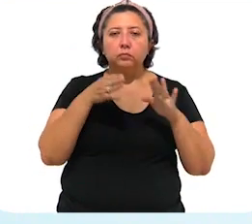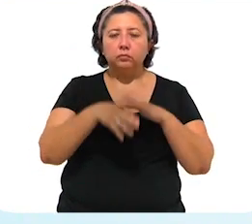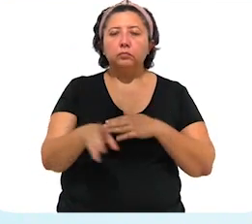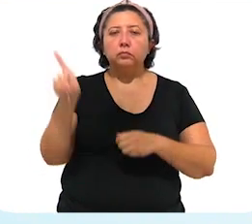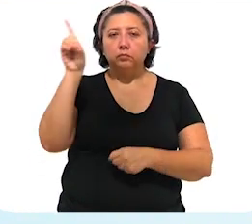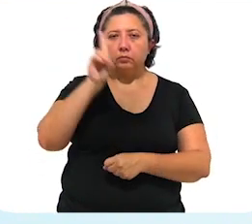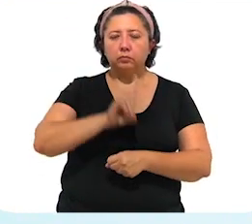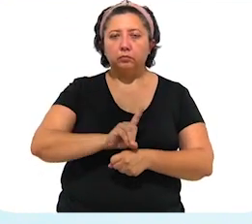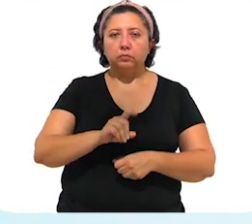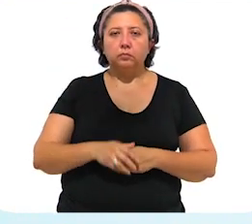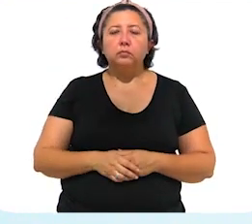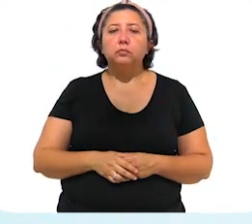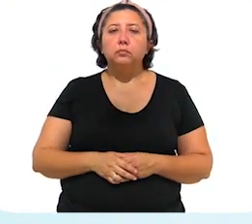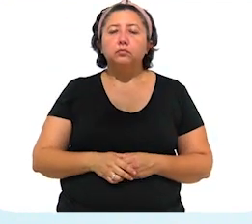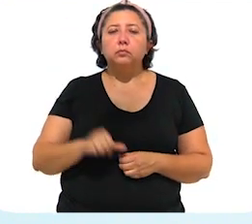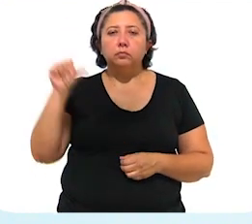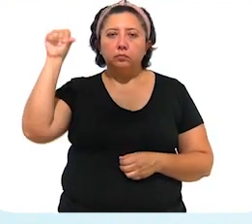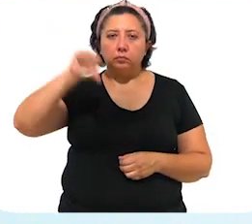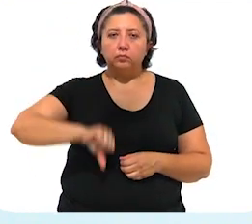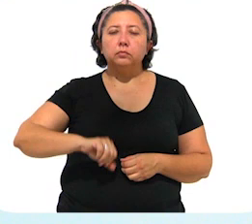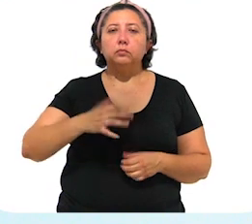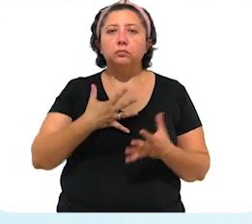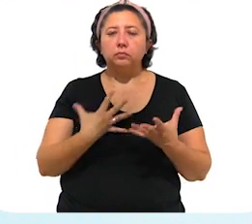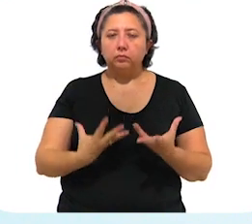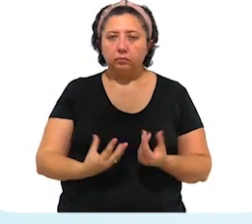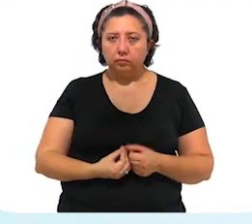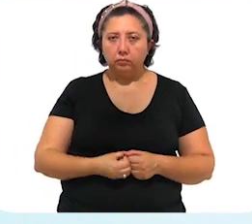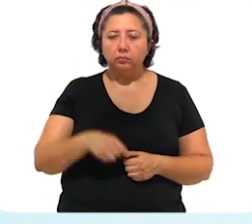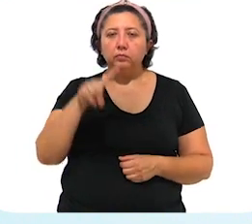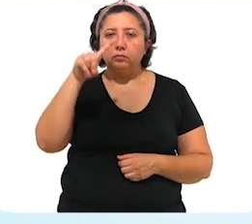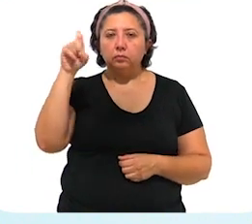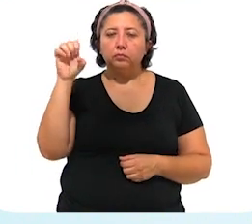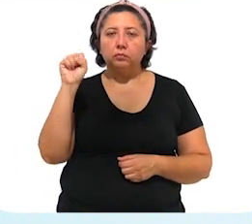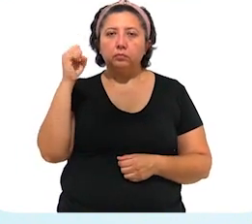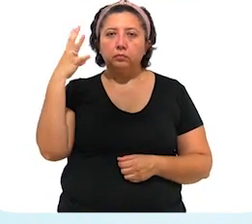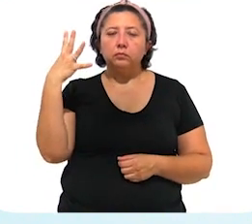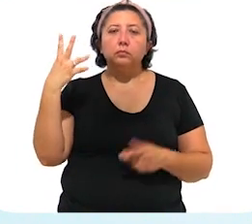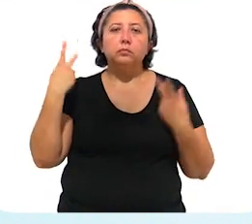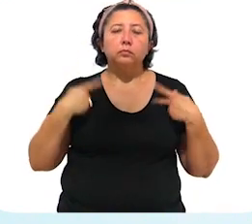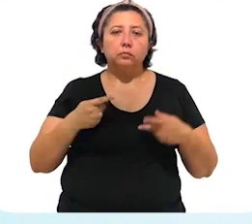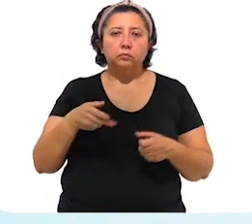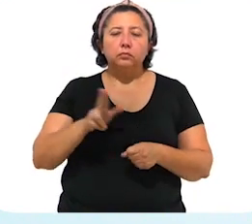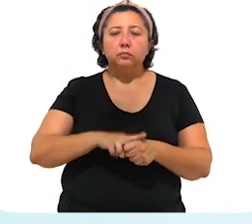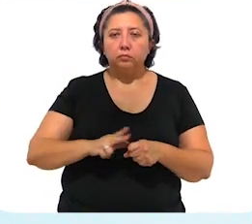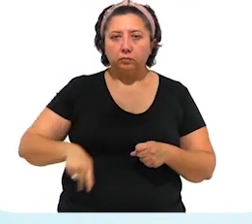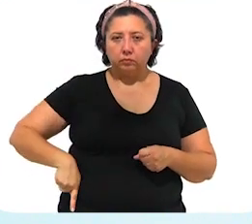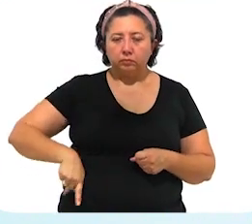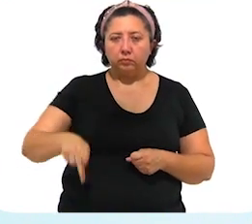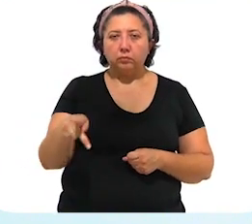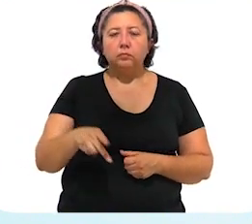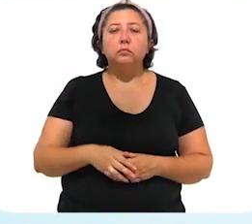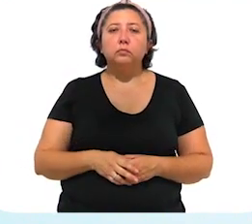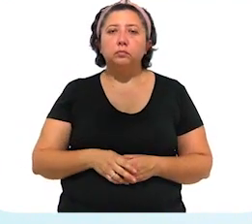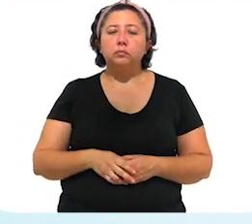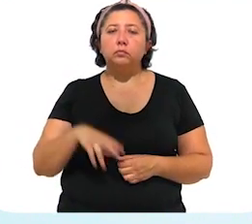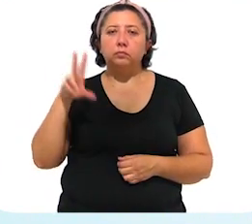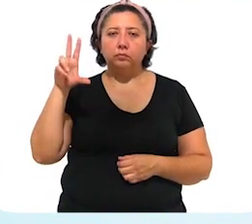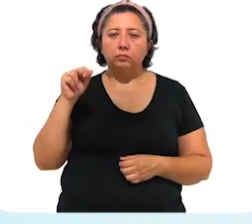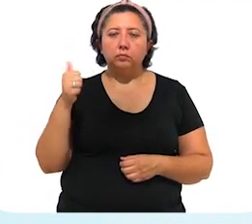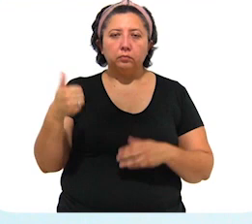y los ingresos diarios el día de hoy tenemos 164 pacientes en hospitales públicos